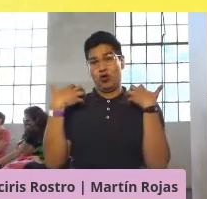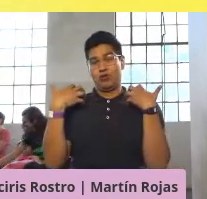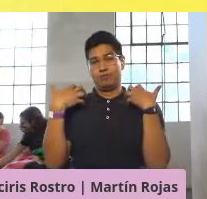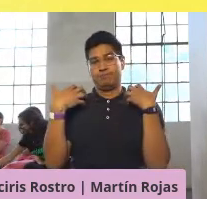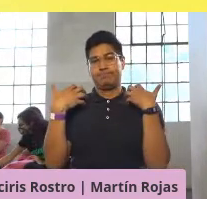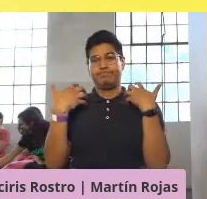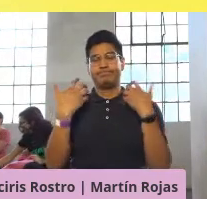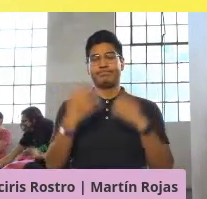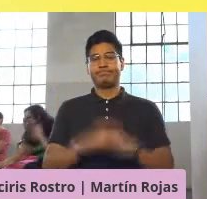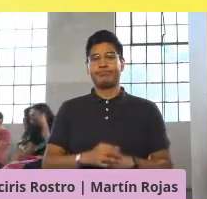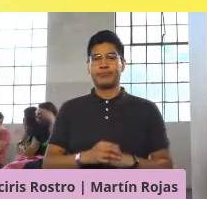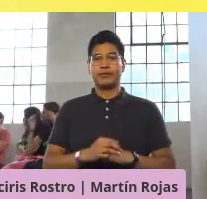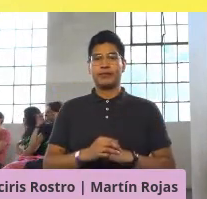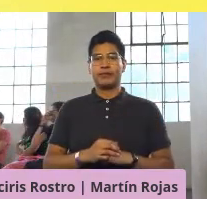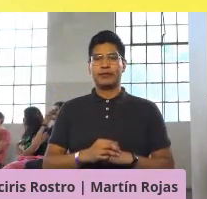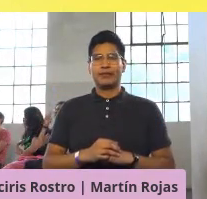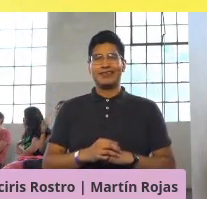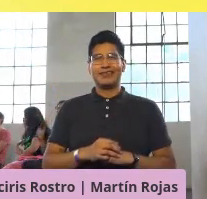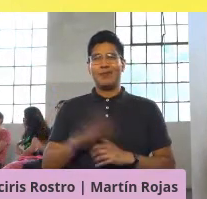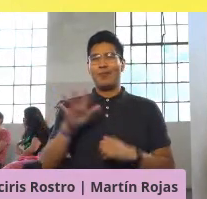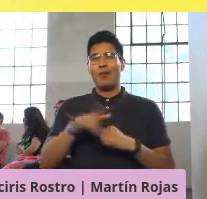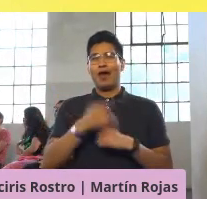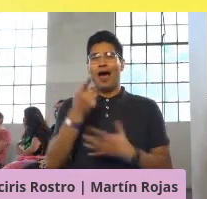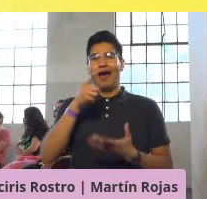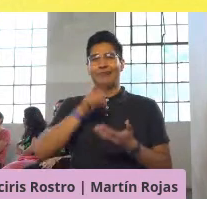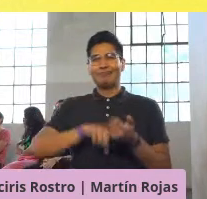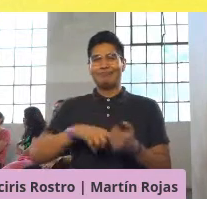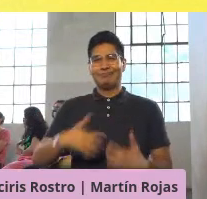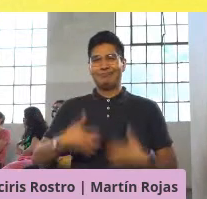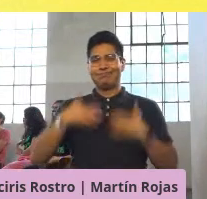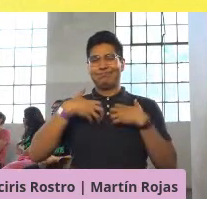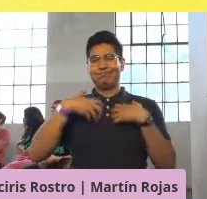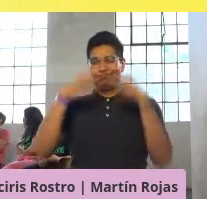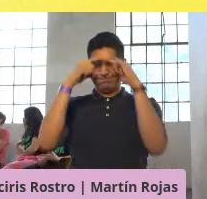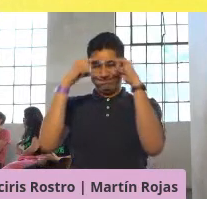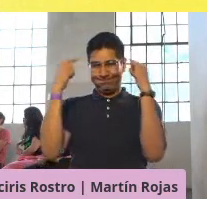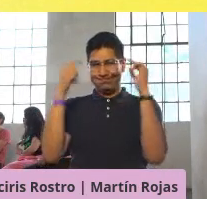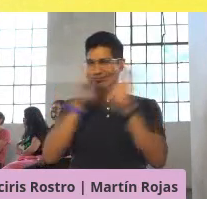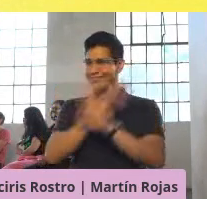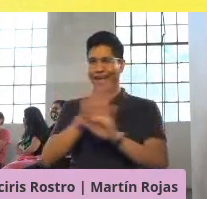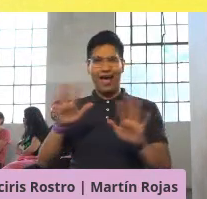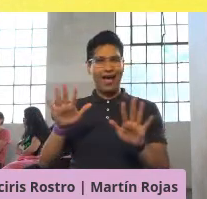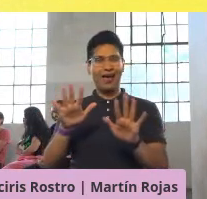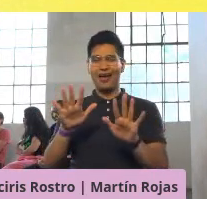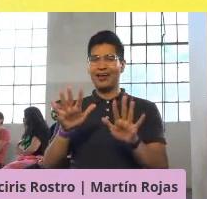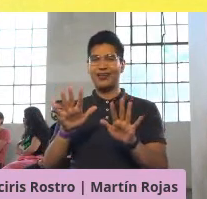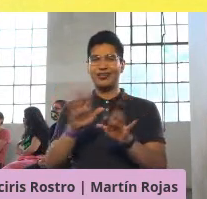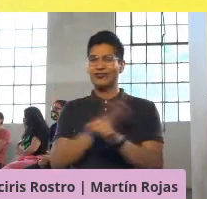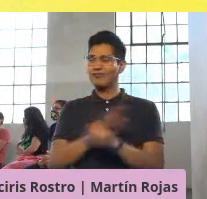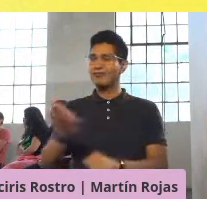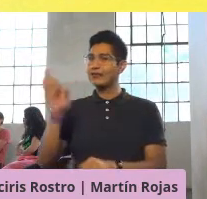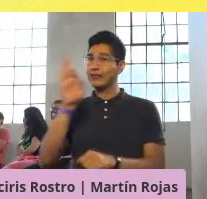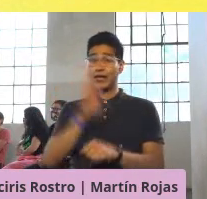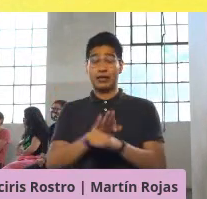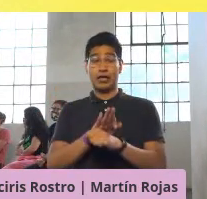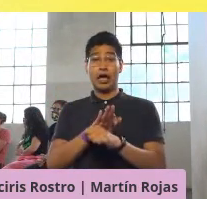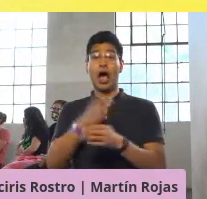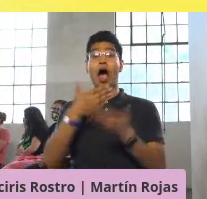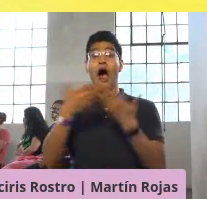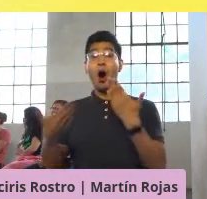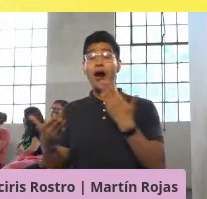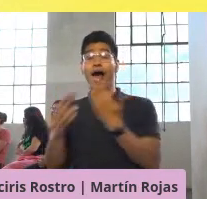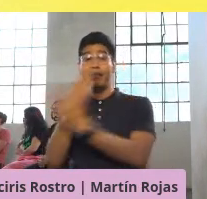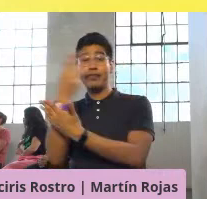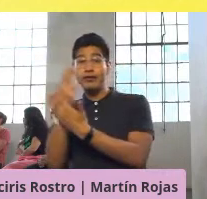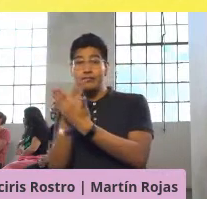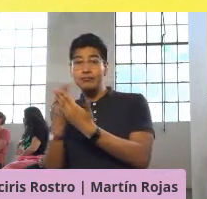Y ese movimiento o esa sensación o ese sentimiento de indignación aunado a un pensamiento de diseño, es una gran fuerza